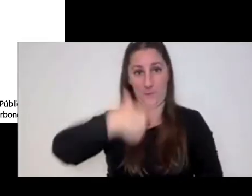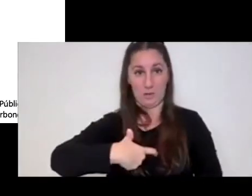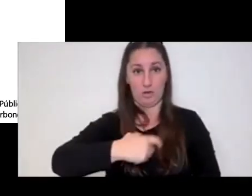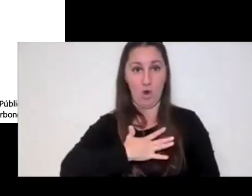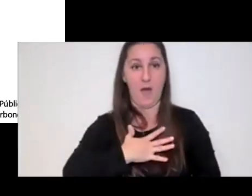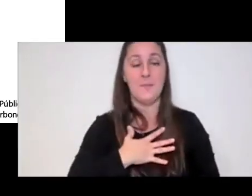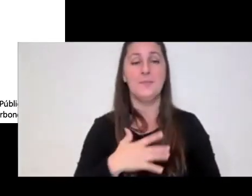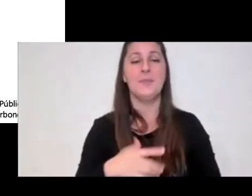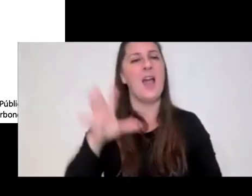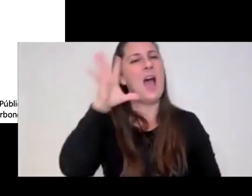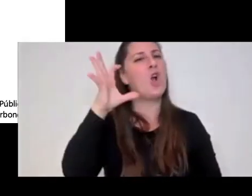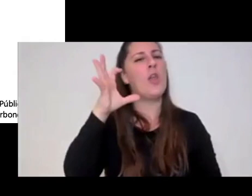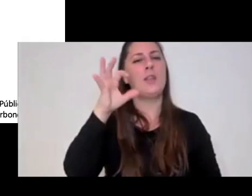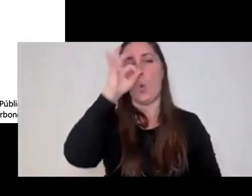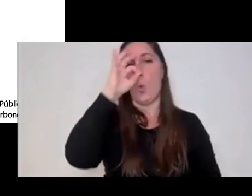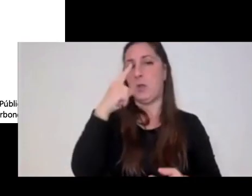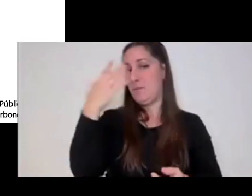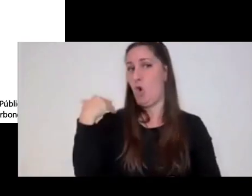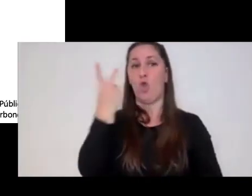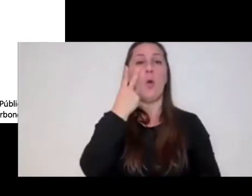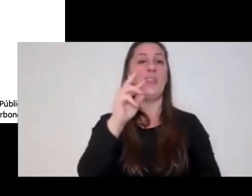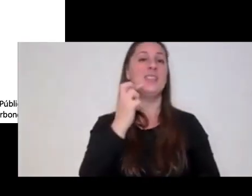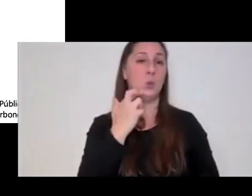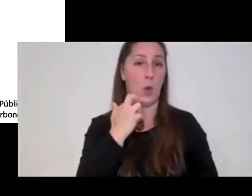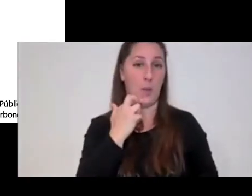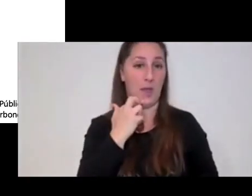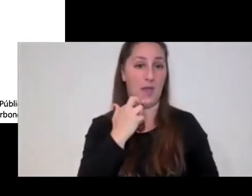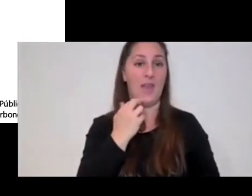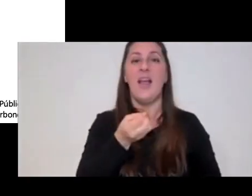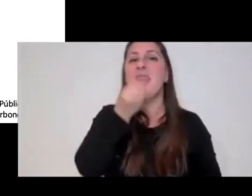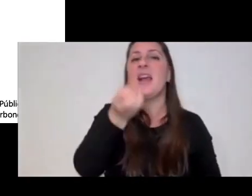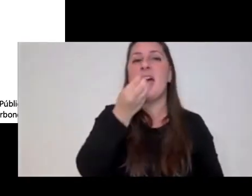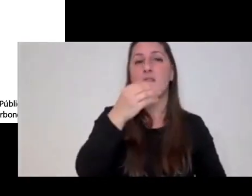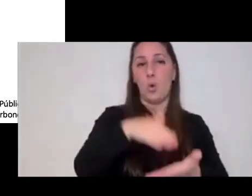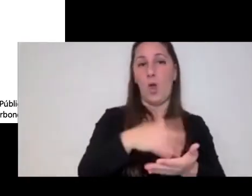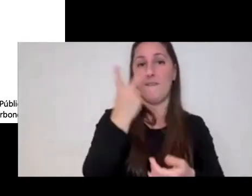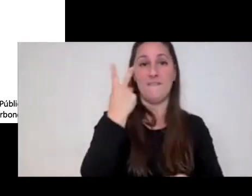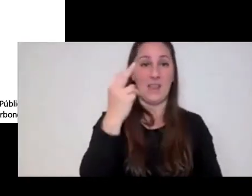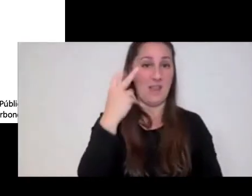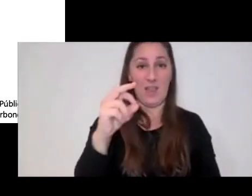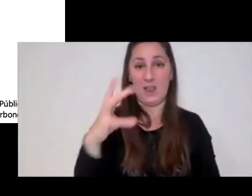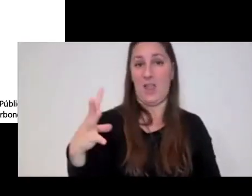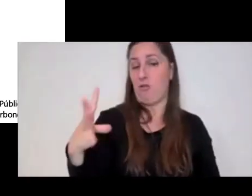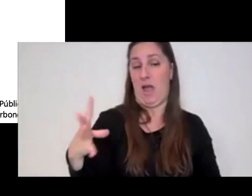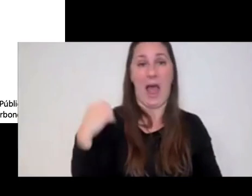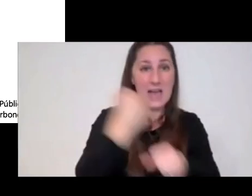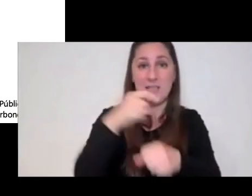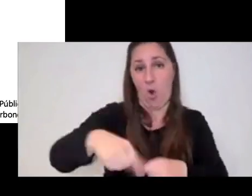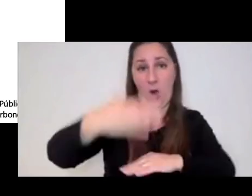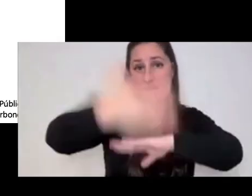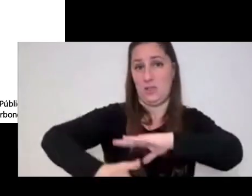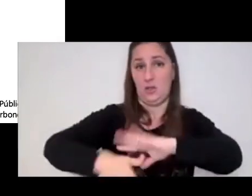última determinación tributaria fue la del 2019. Las declaraciones juradas del año 2020 todavía no han vencido para las personas